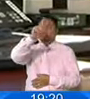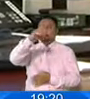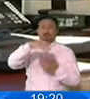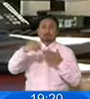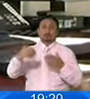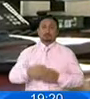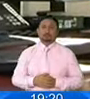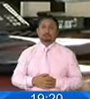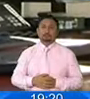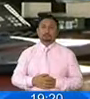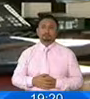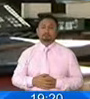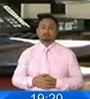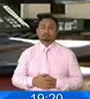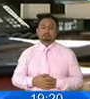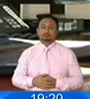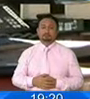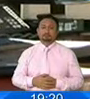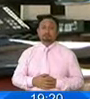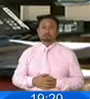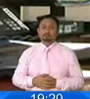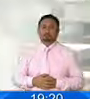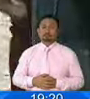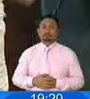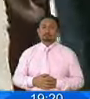$4.500.000, informó Jorge Escobar.